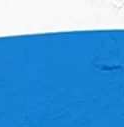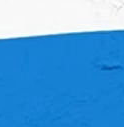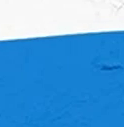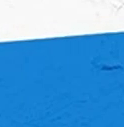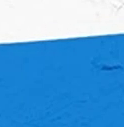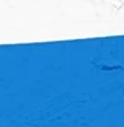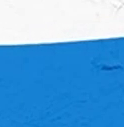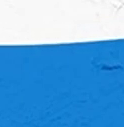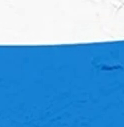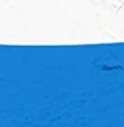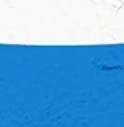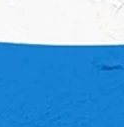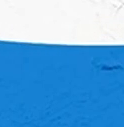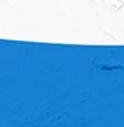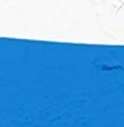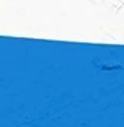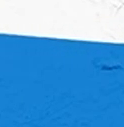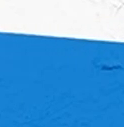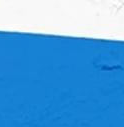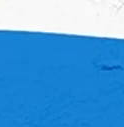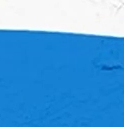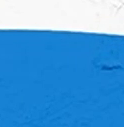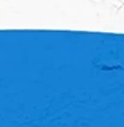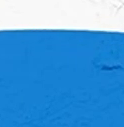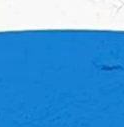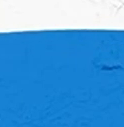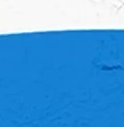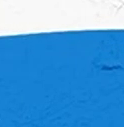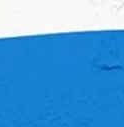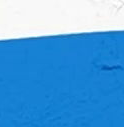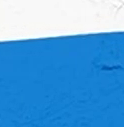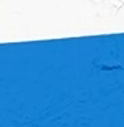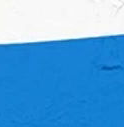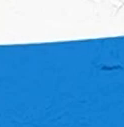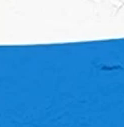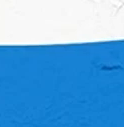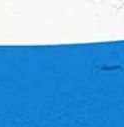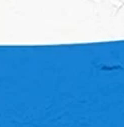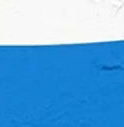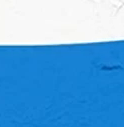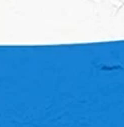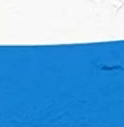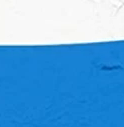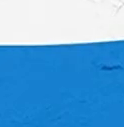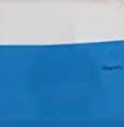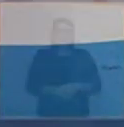de cumplir tus sueños. Bienvenidos al sorteo Loto.